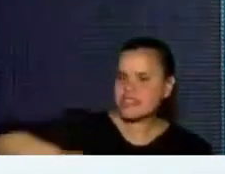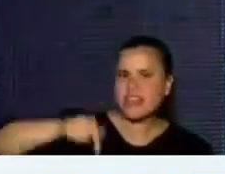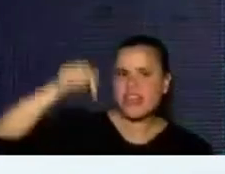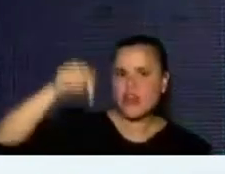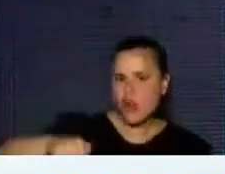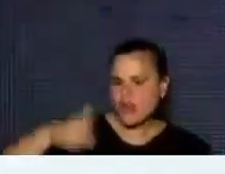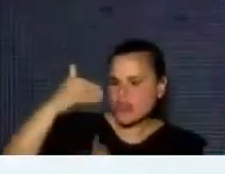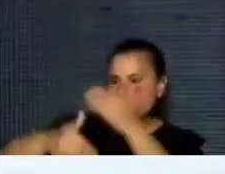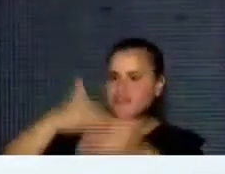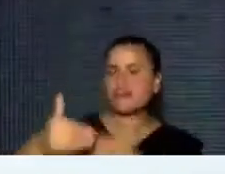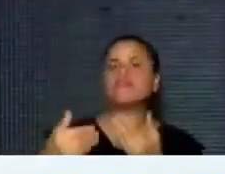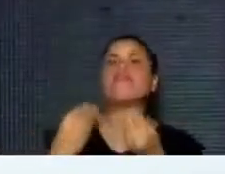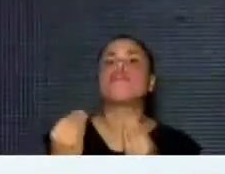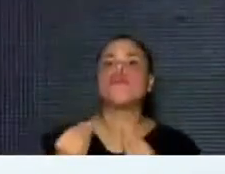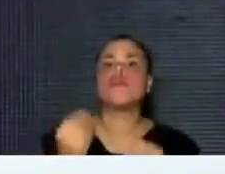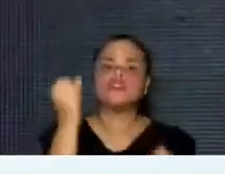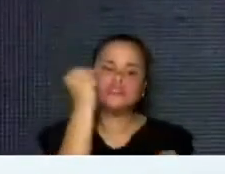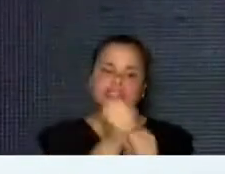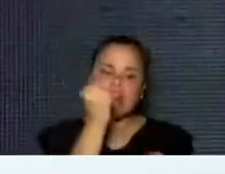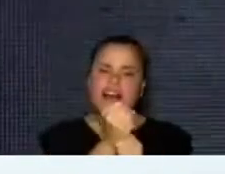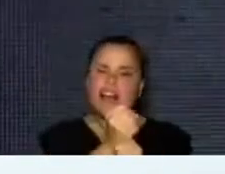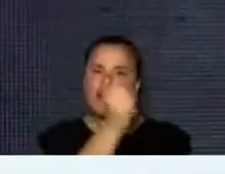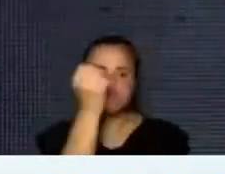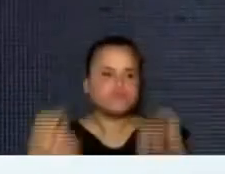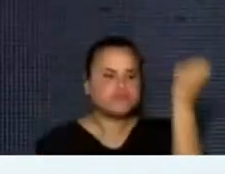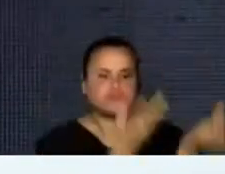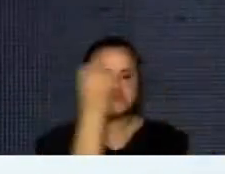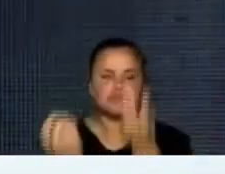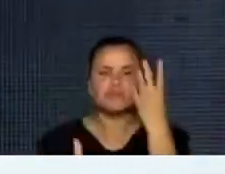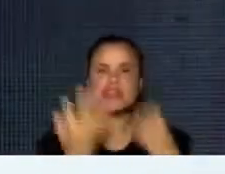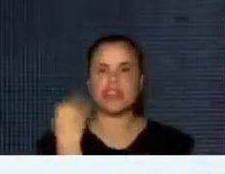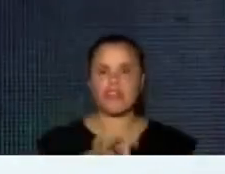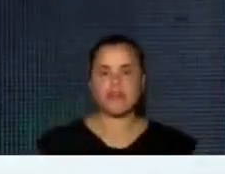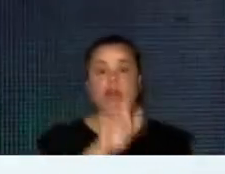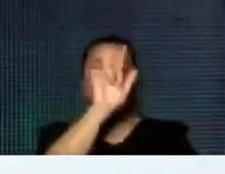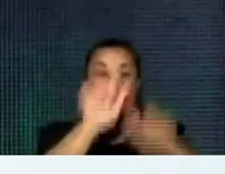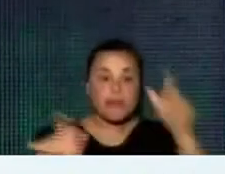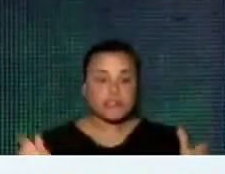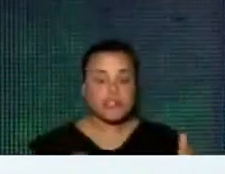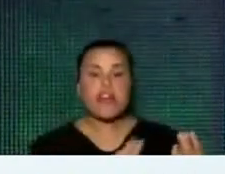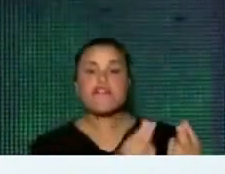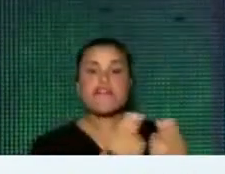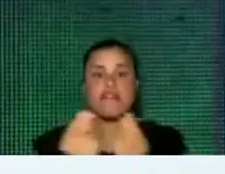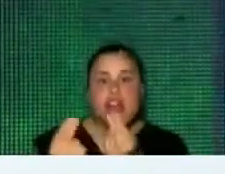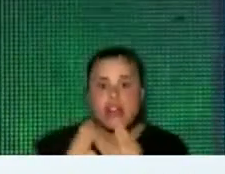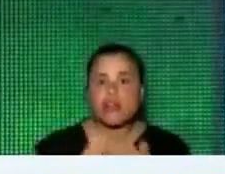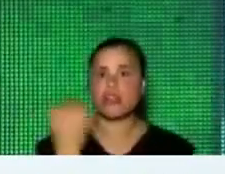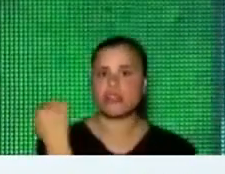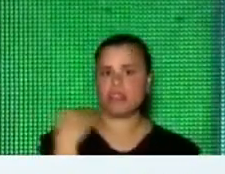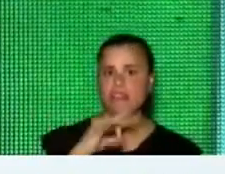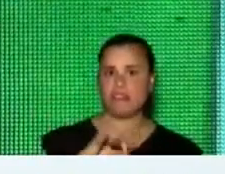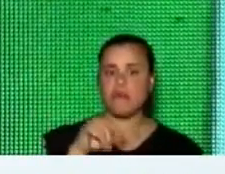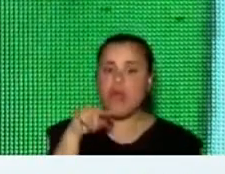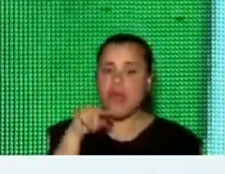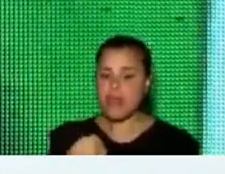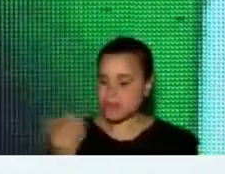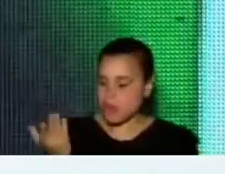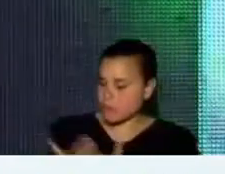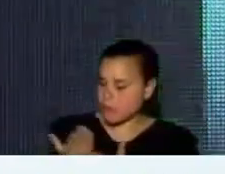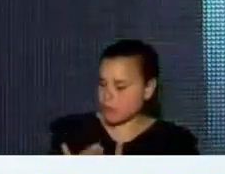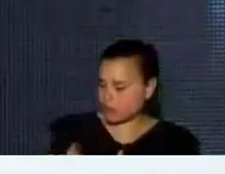para poder hacer propuestas hay que conocer el territorio, y para conocer el territorio hay que salir a recorrerlo, digamos, ¿no?